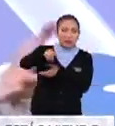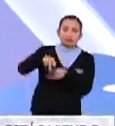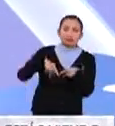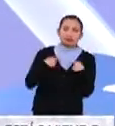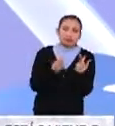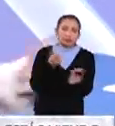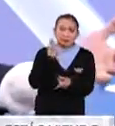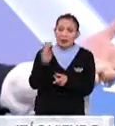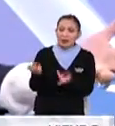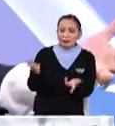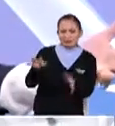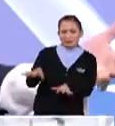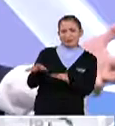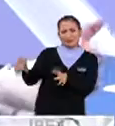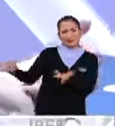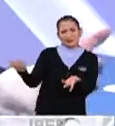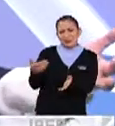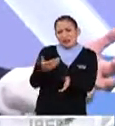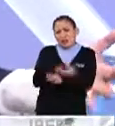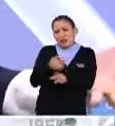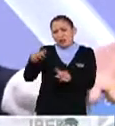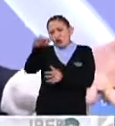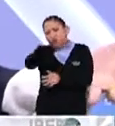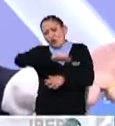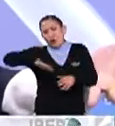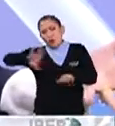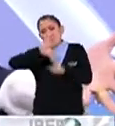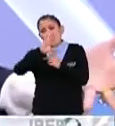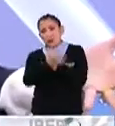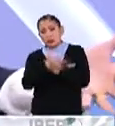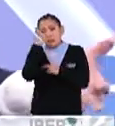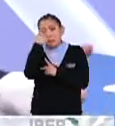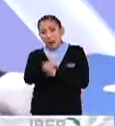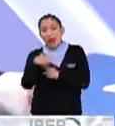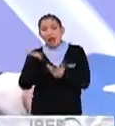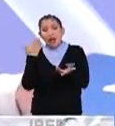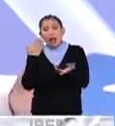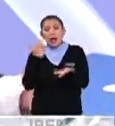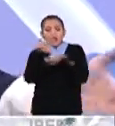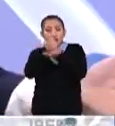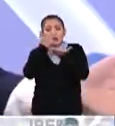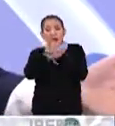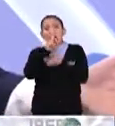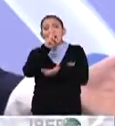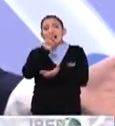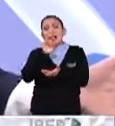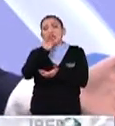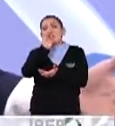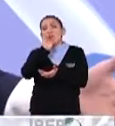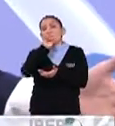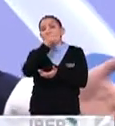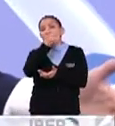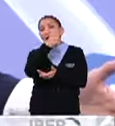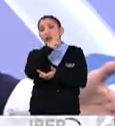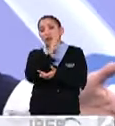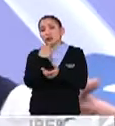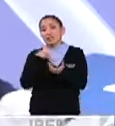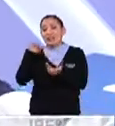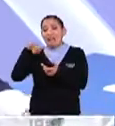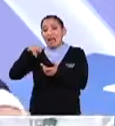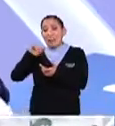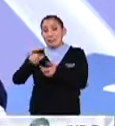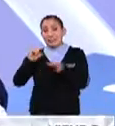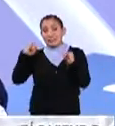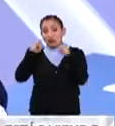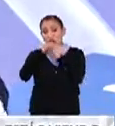debilidad pues la verdad muy visible de la COMAR, que es la Comisión justamente para el Refugio, ante una visión meramente policíaca del INAM y también